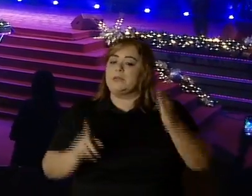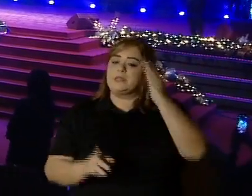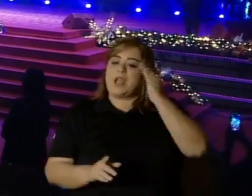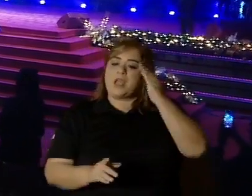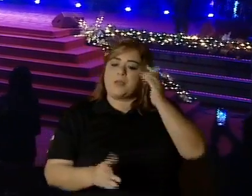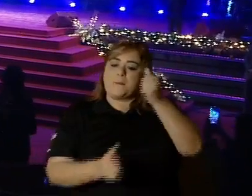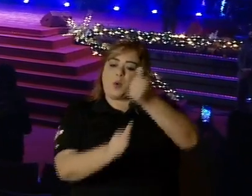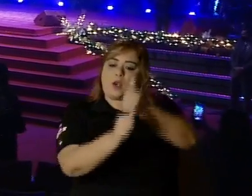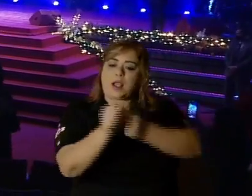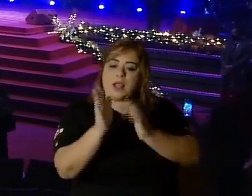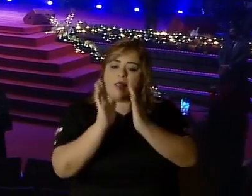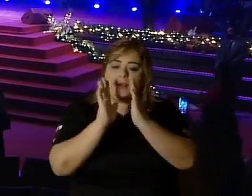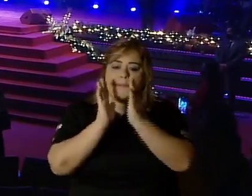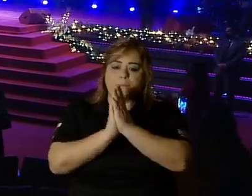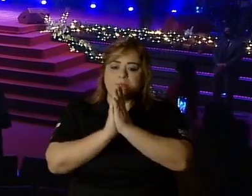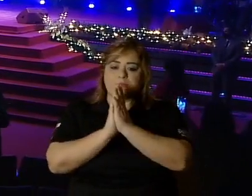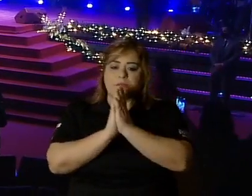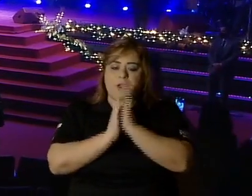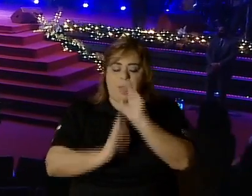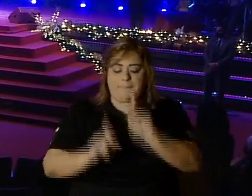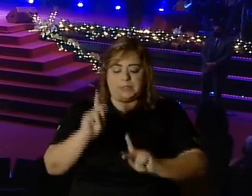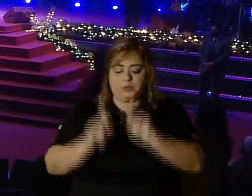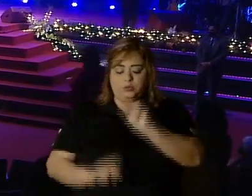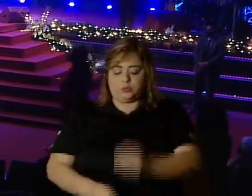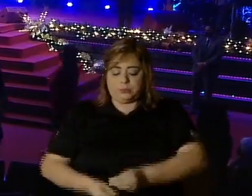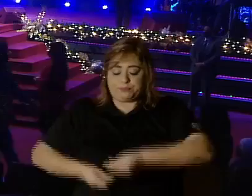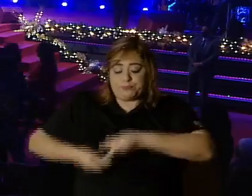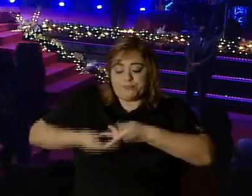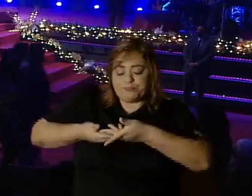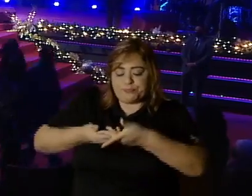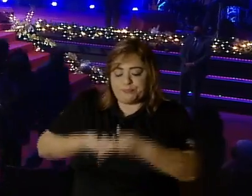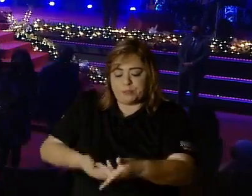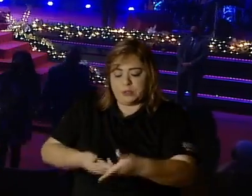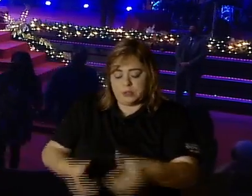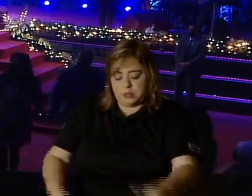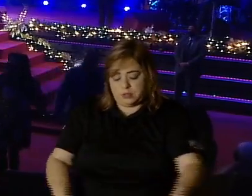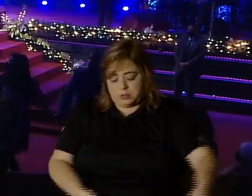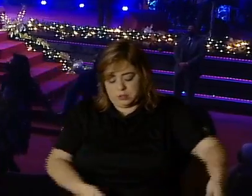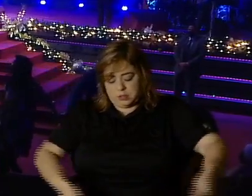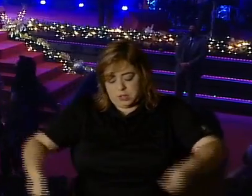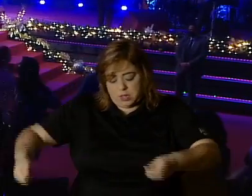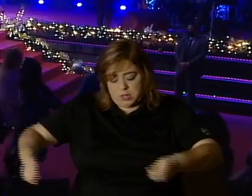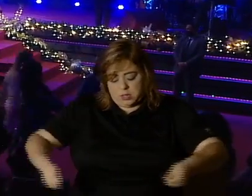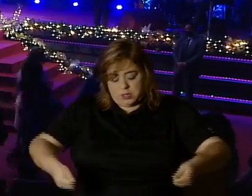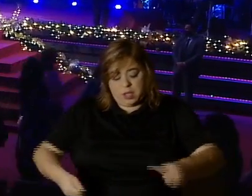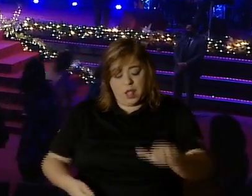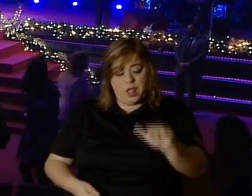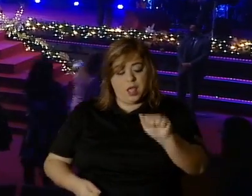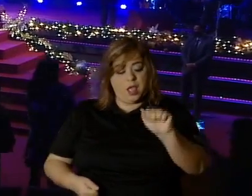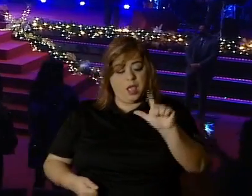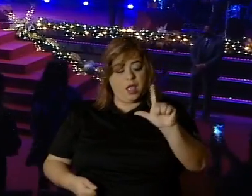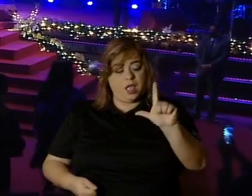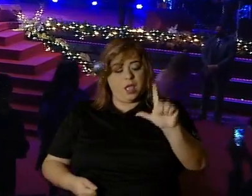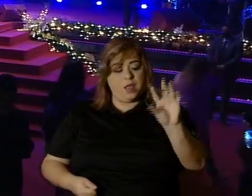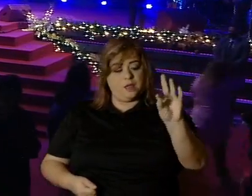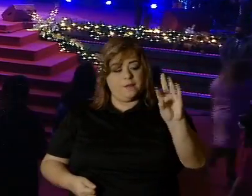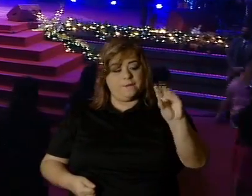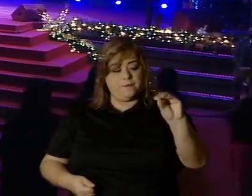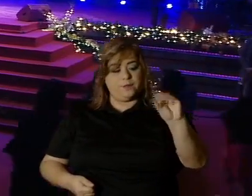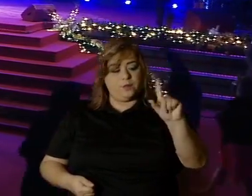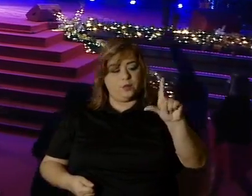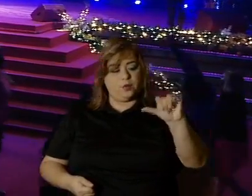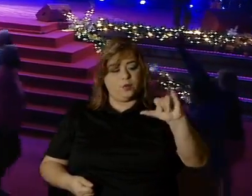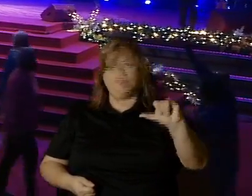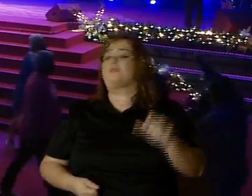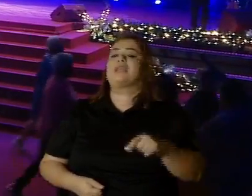está siendo entregada en el alfolí, dice la Escritura, gloria a Dios, que Dios